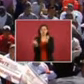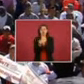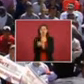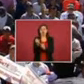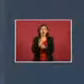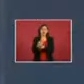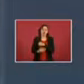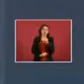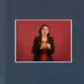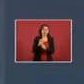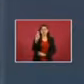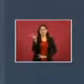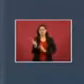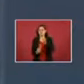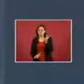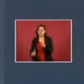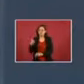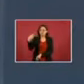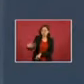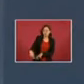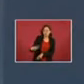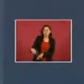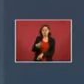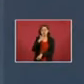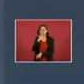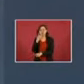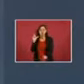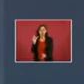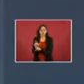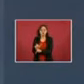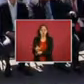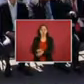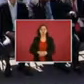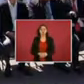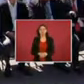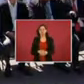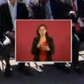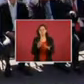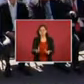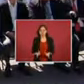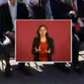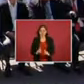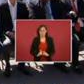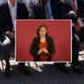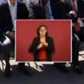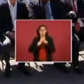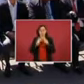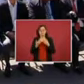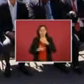flora y la fauna nativa. En fin, se siembra vida.